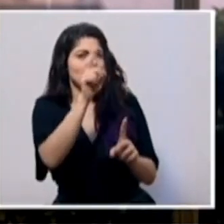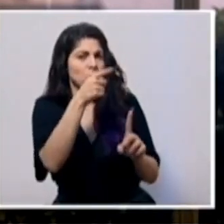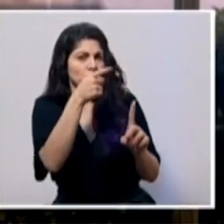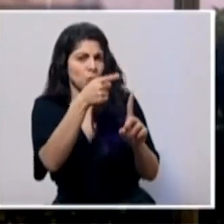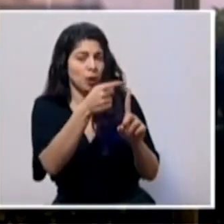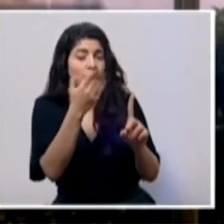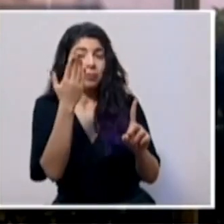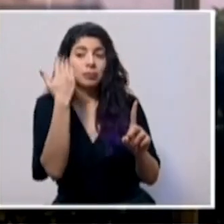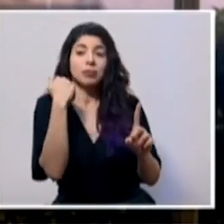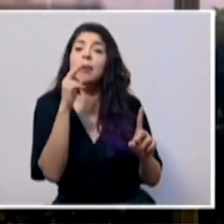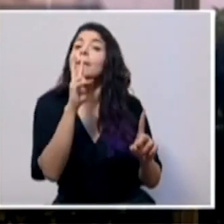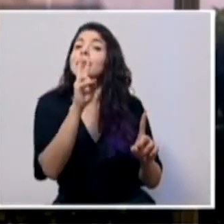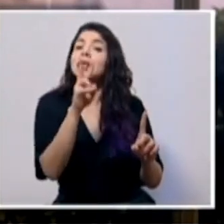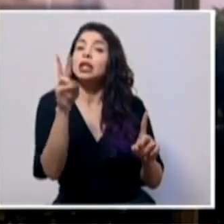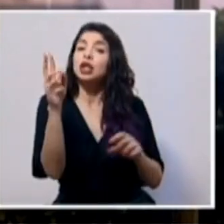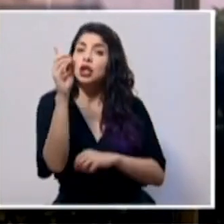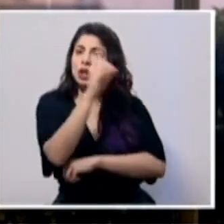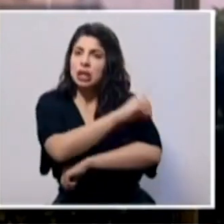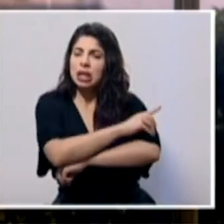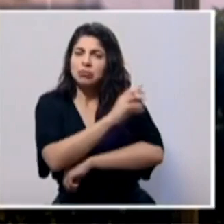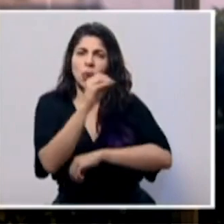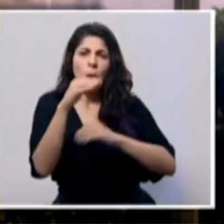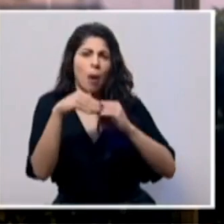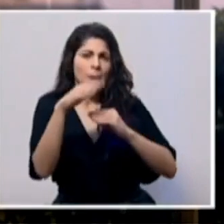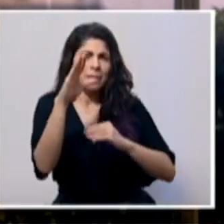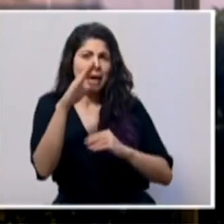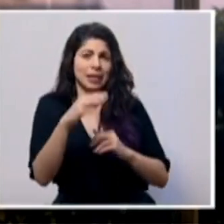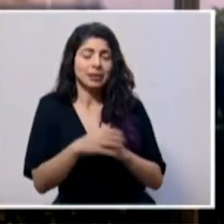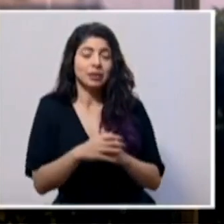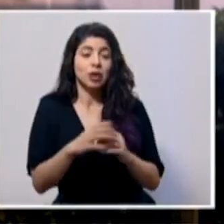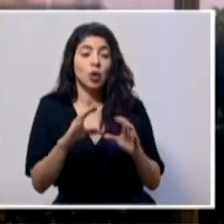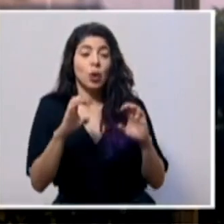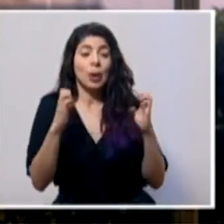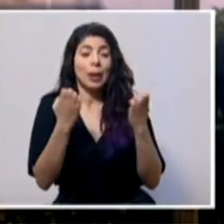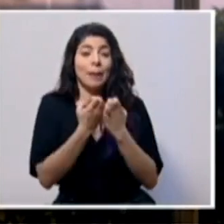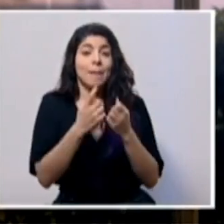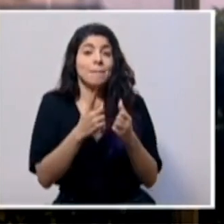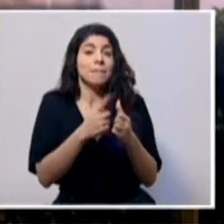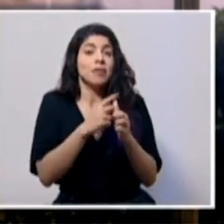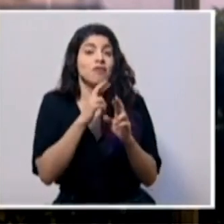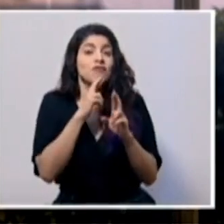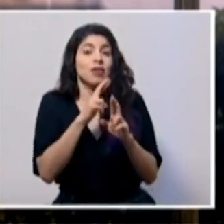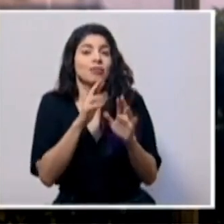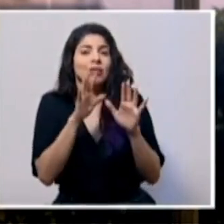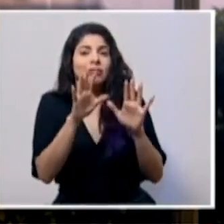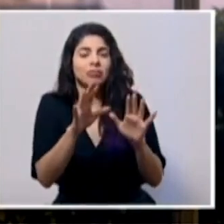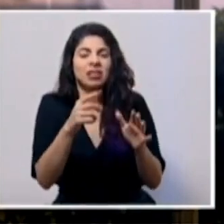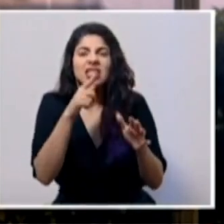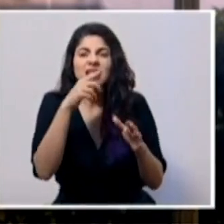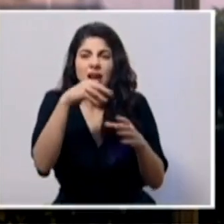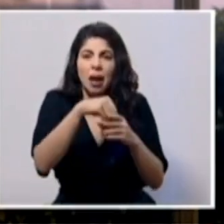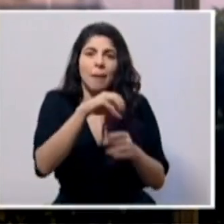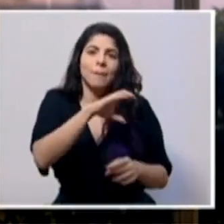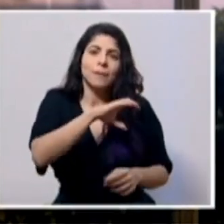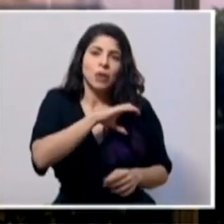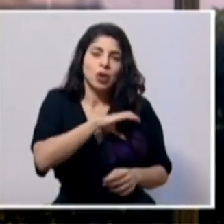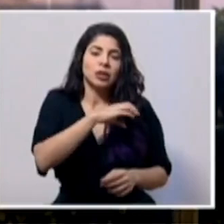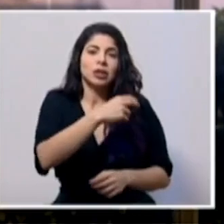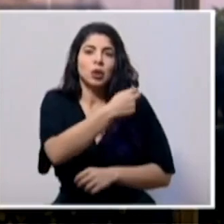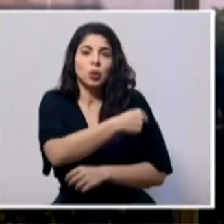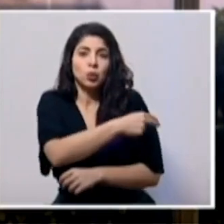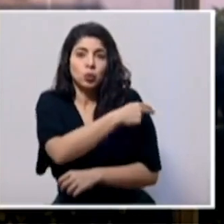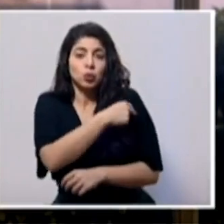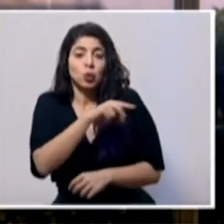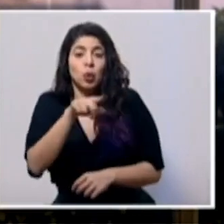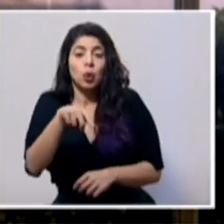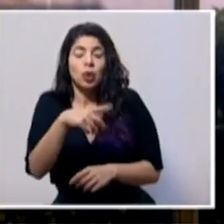Desde hace 22 días o más, las unidades de primera respuesta, como es Fuerza Pública y Cruz Roja, han